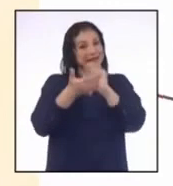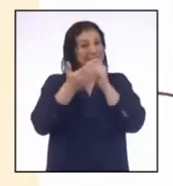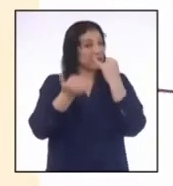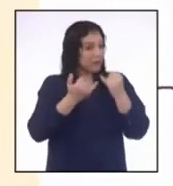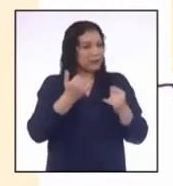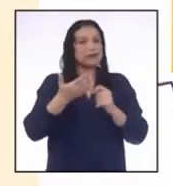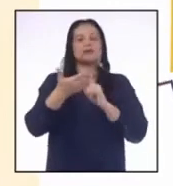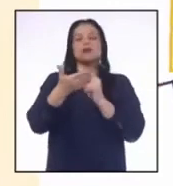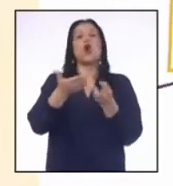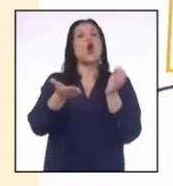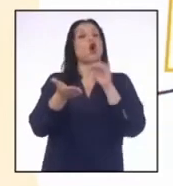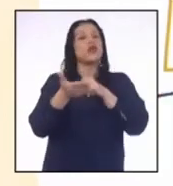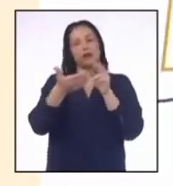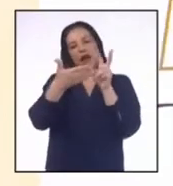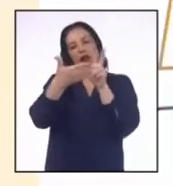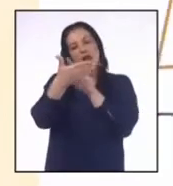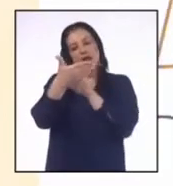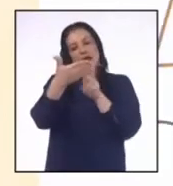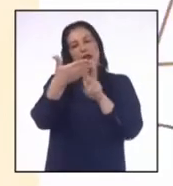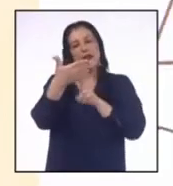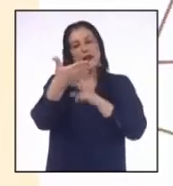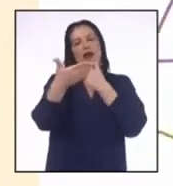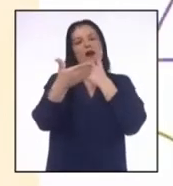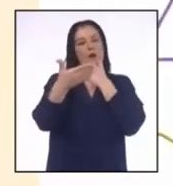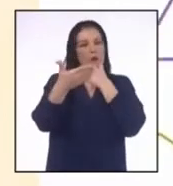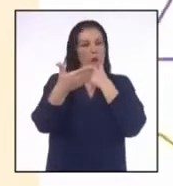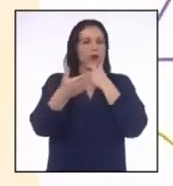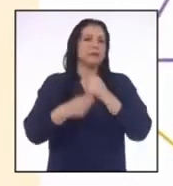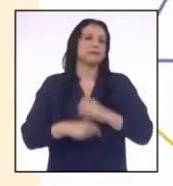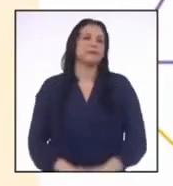han escrito.